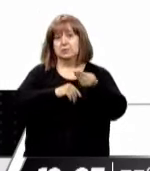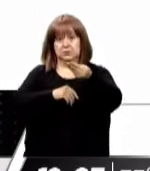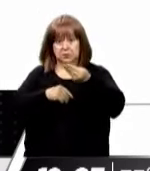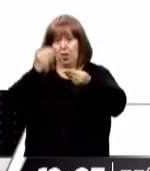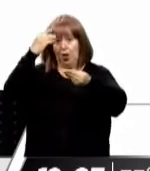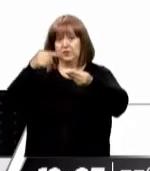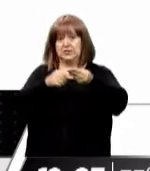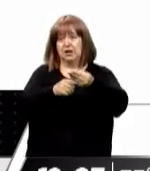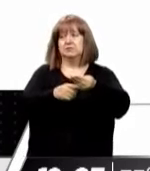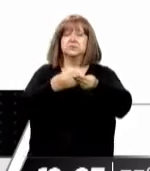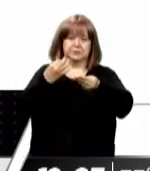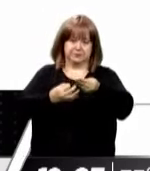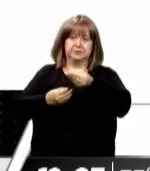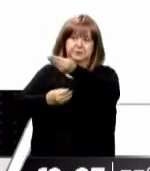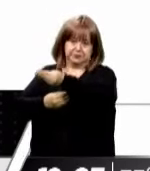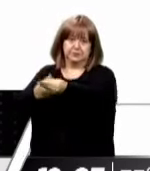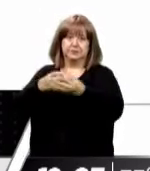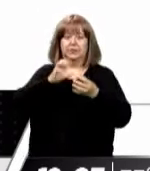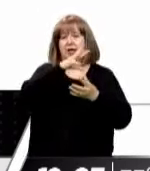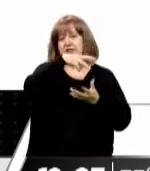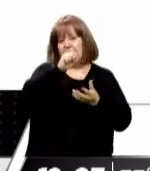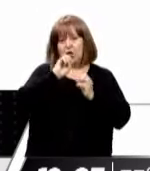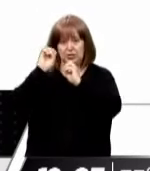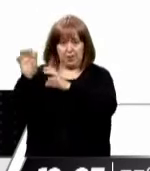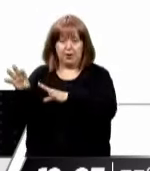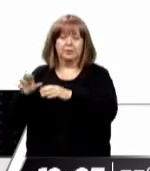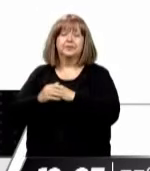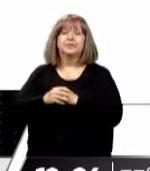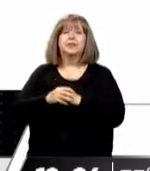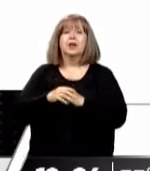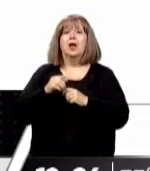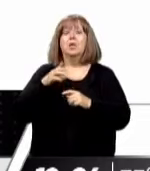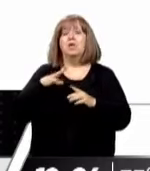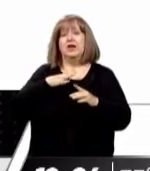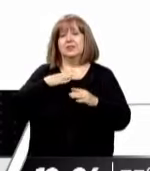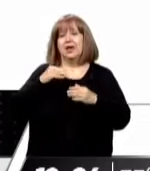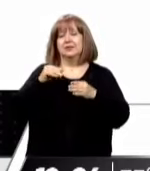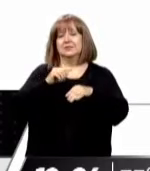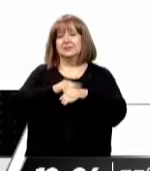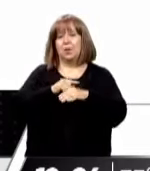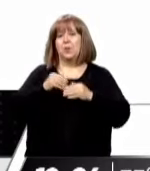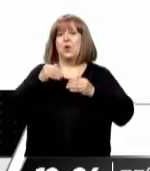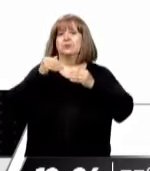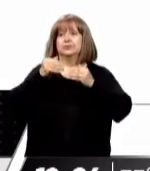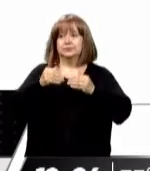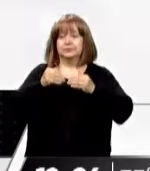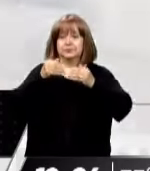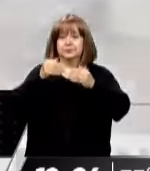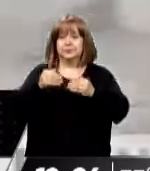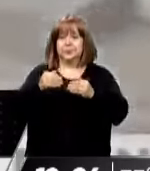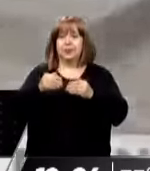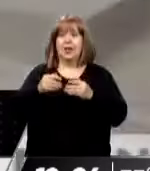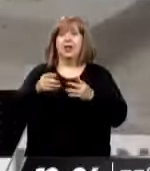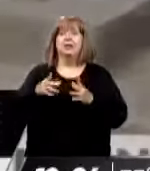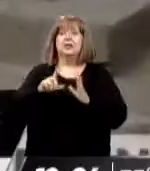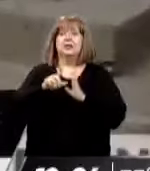país. Exacto. Y se haga por intermedio, como decías vos, de embajadas para que, bueno, puedan extraditarlo. Hay una cuestión procesal que tiene que ver con que si ese trámite no llega